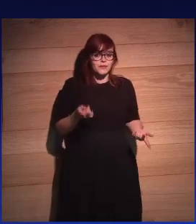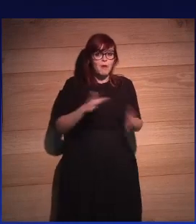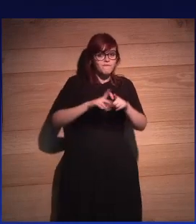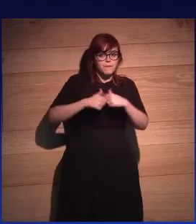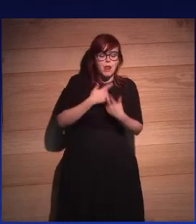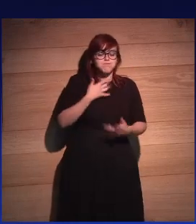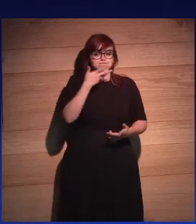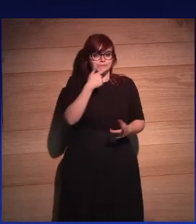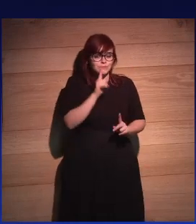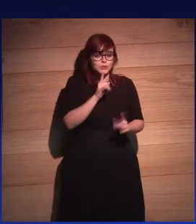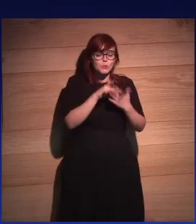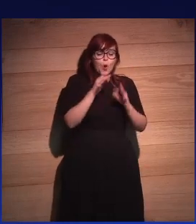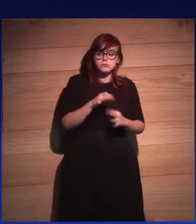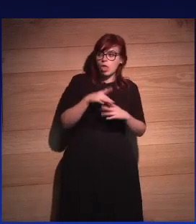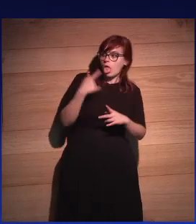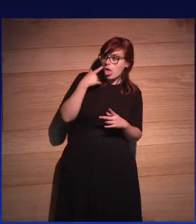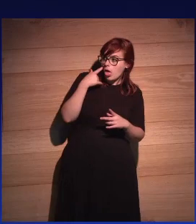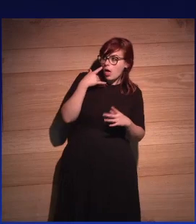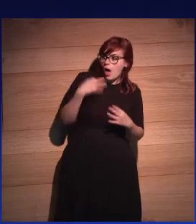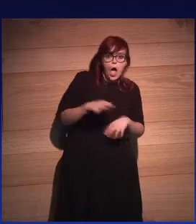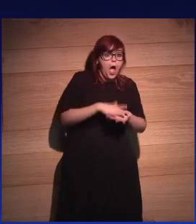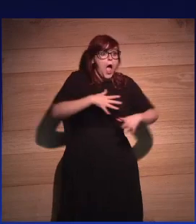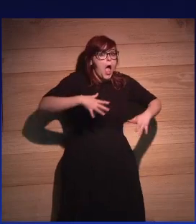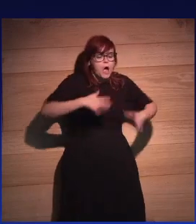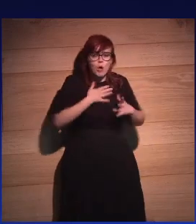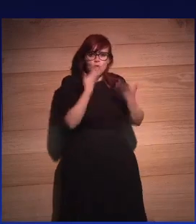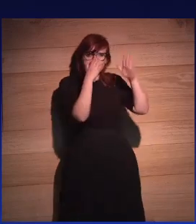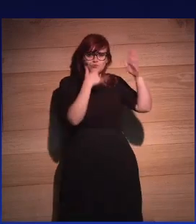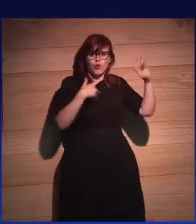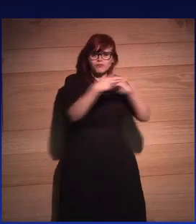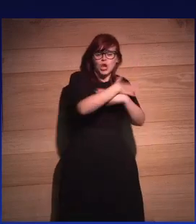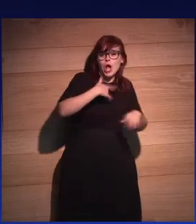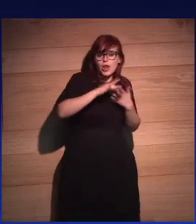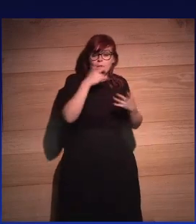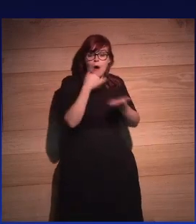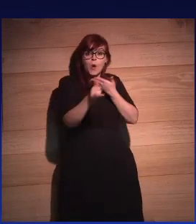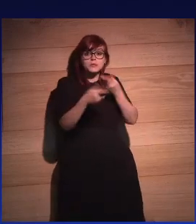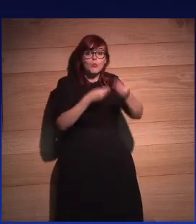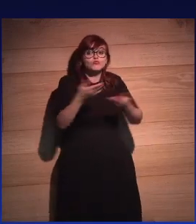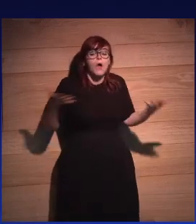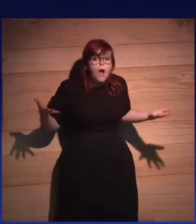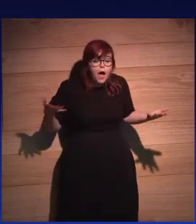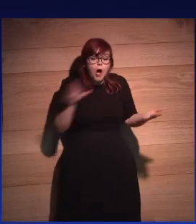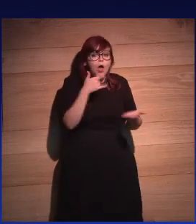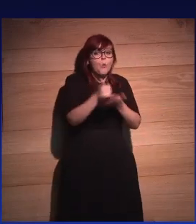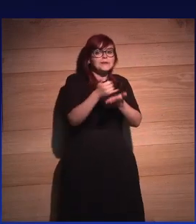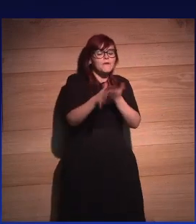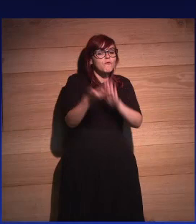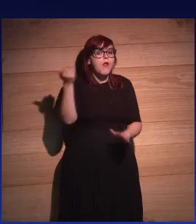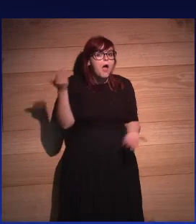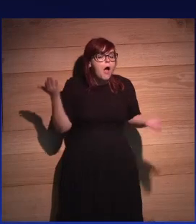familiares no lo saben, ¿no? Y cuando se lo dice se quedan como, yo no quiero saber nada con Facebook, no quiero ni estar cerca de Facebook. Yo, ya, pero ¿vas a desinstalar el WhatsApp?